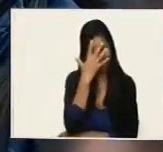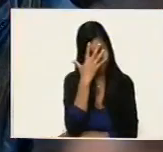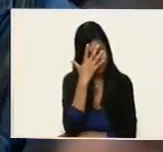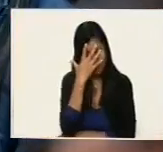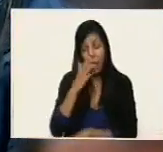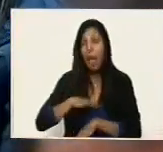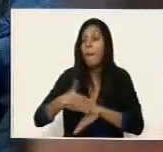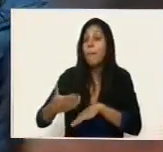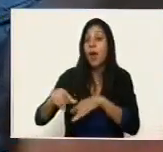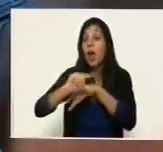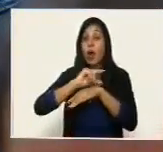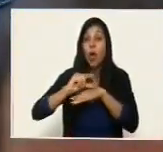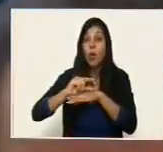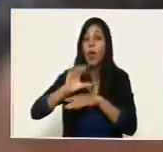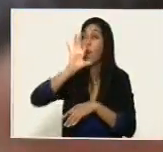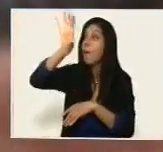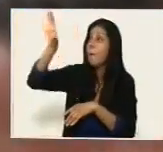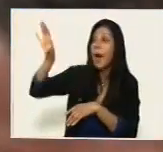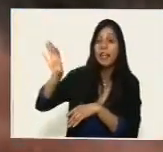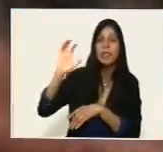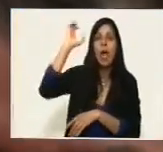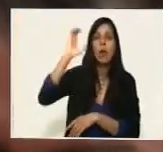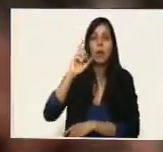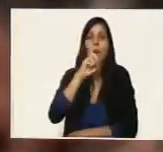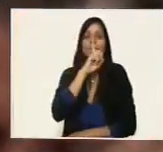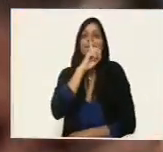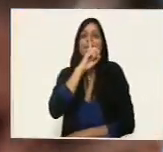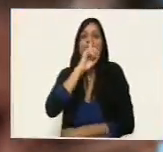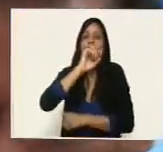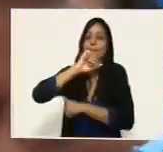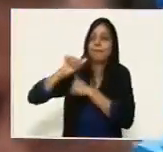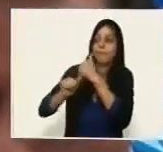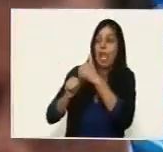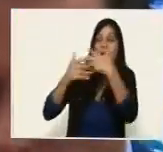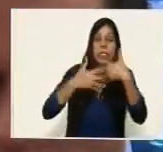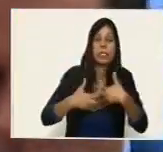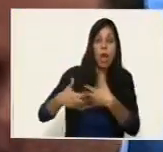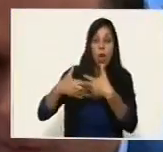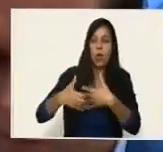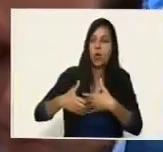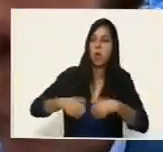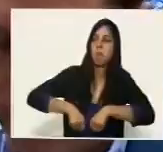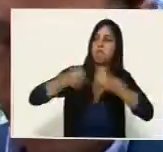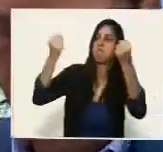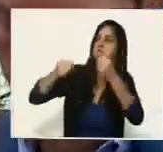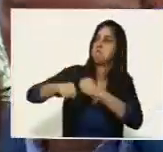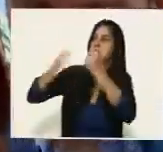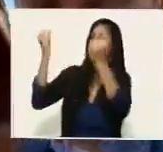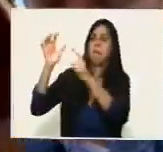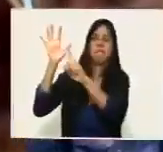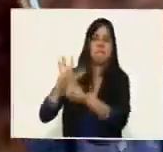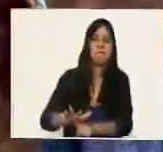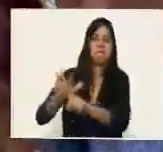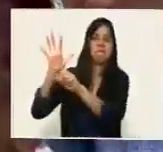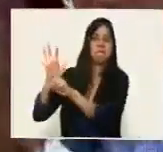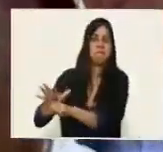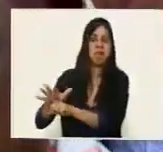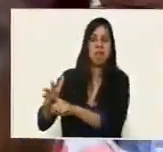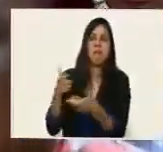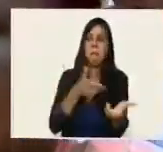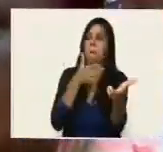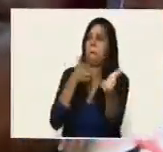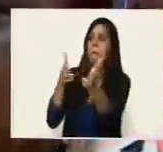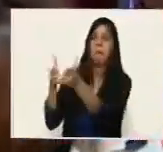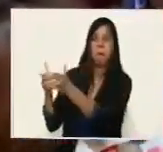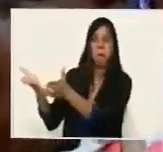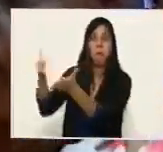esos gobiernos han callado frente a las masacres, la violación de derechos humanos cometida por el